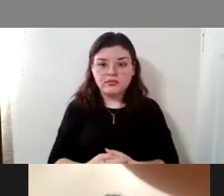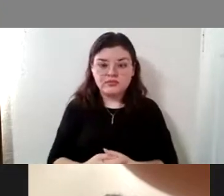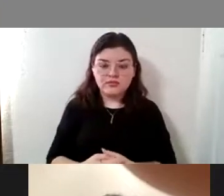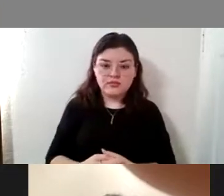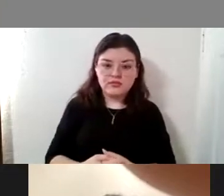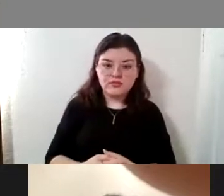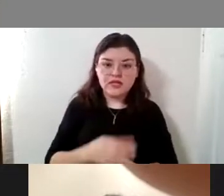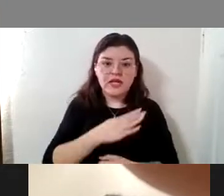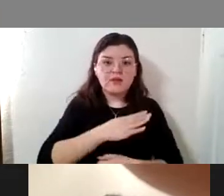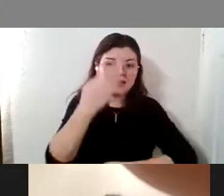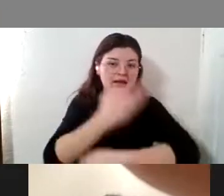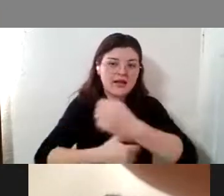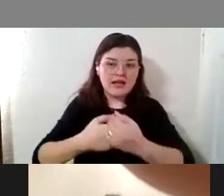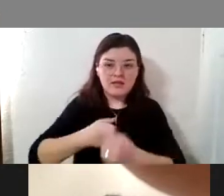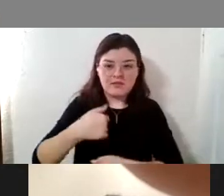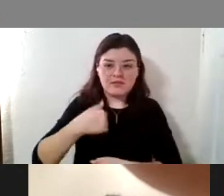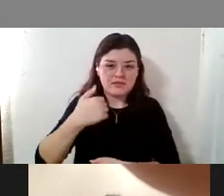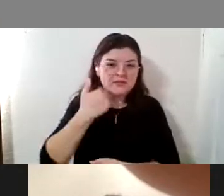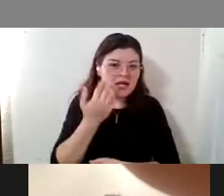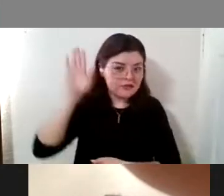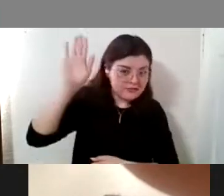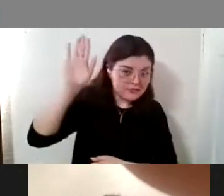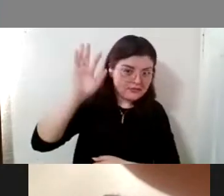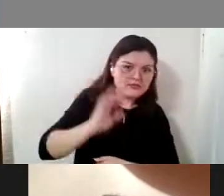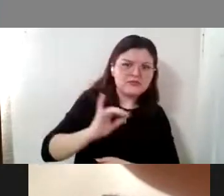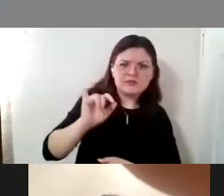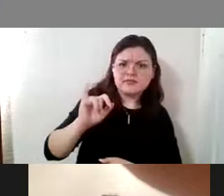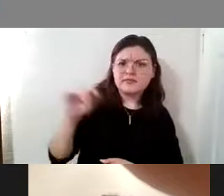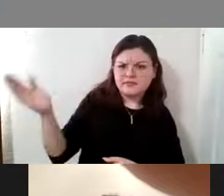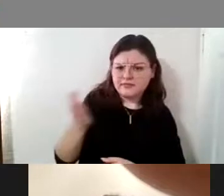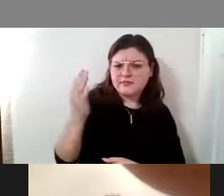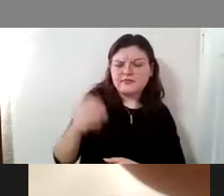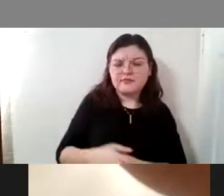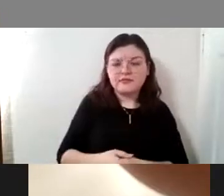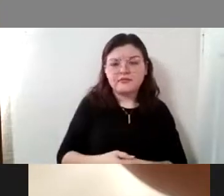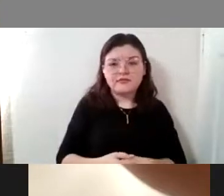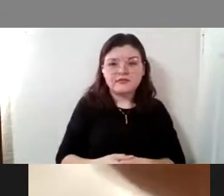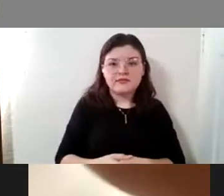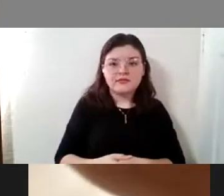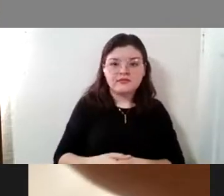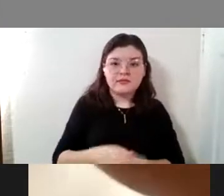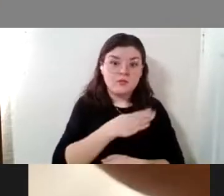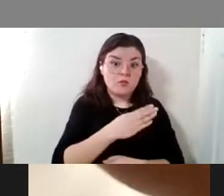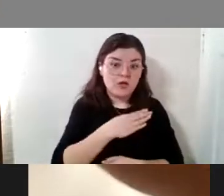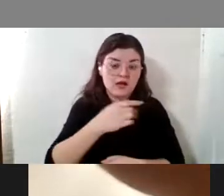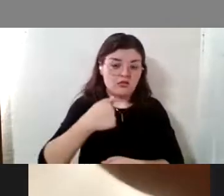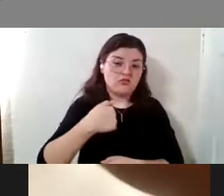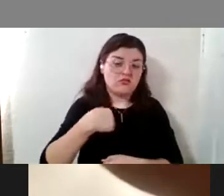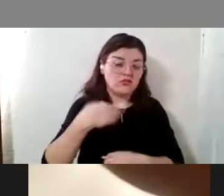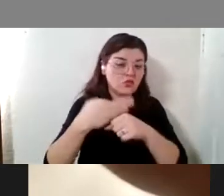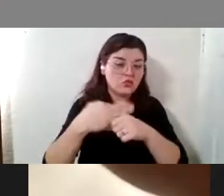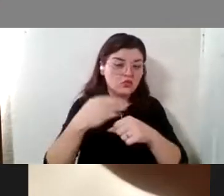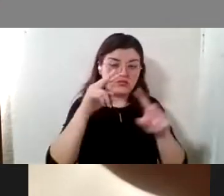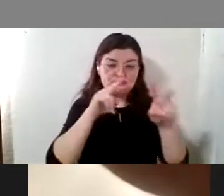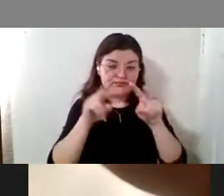Buenas tardes, a mí me gustaría. Adelante, Alejandra, con gusto. Bueno, a lo que estuve viendo, hay veces que los